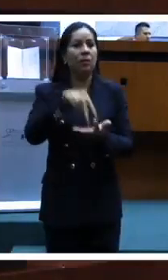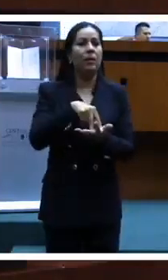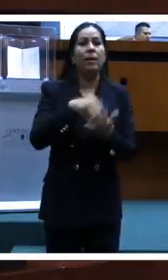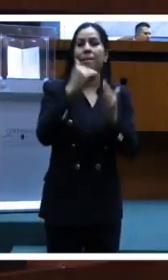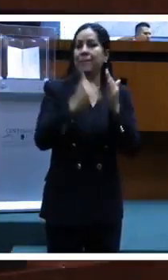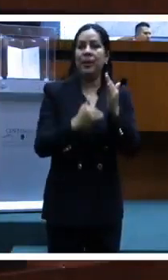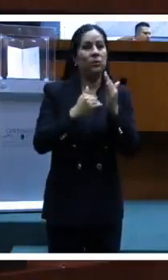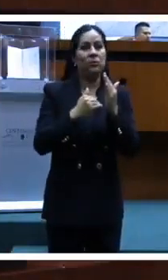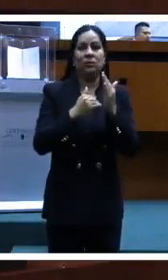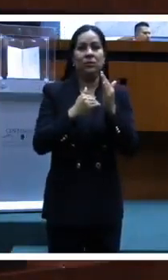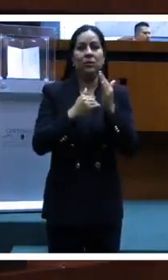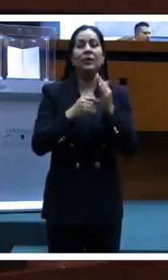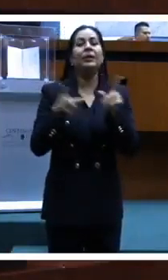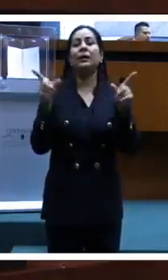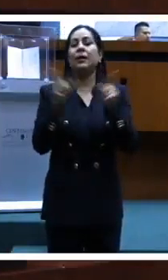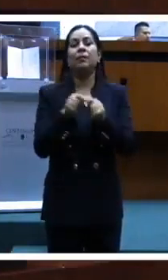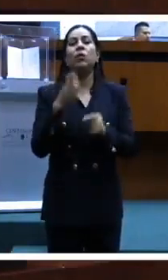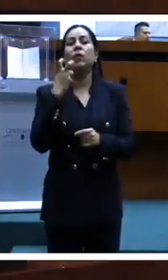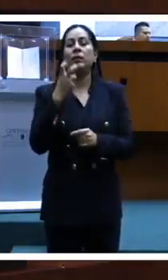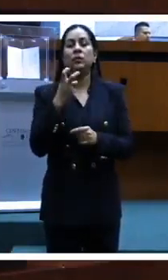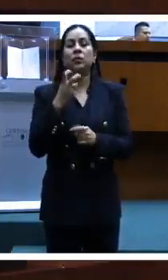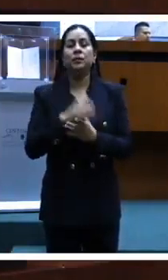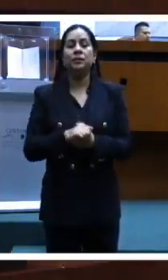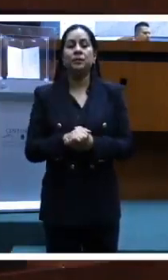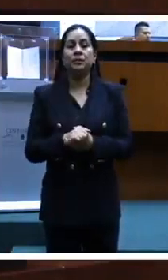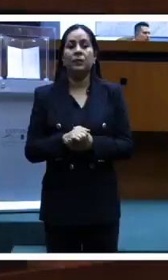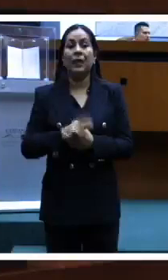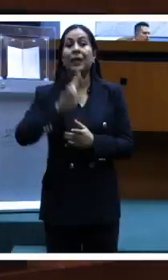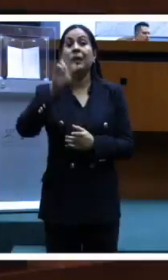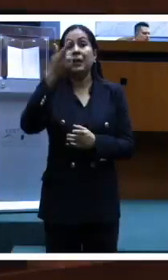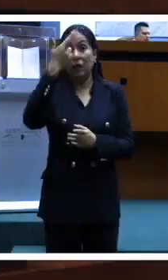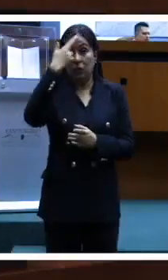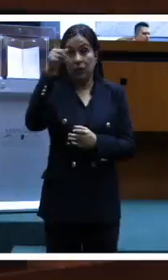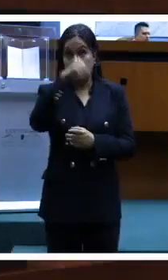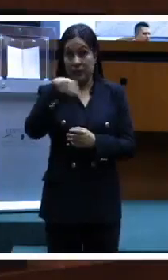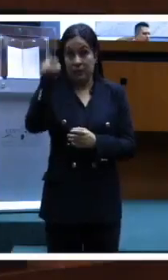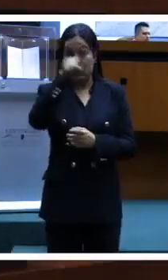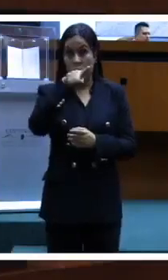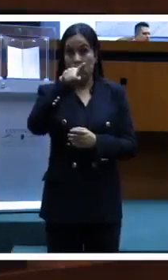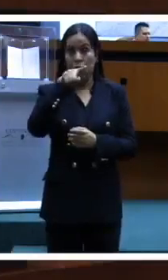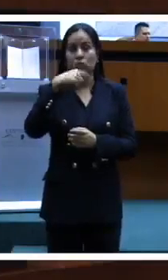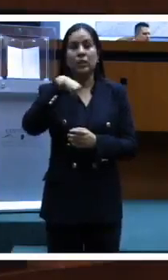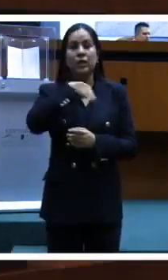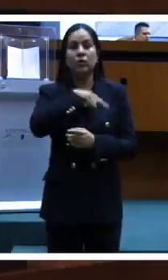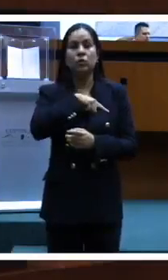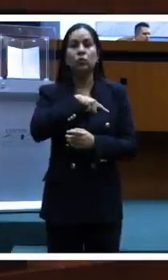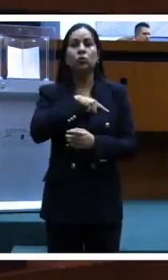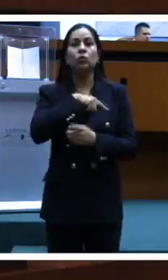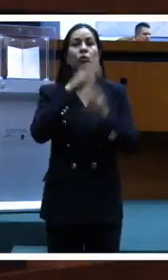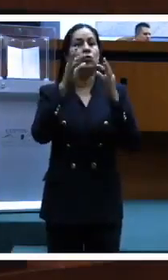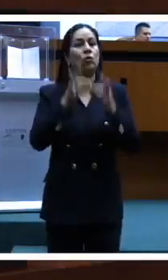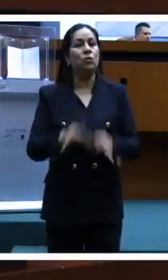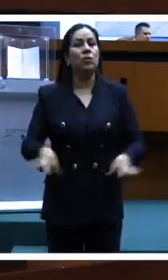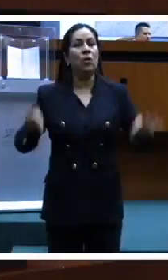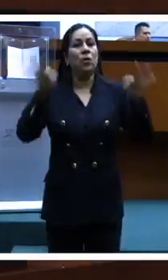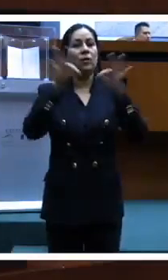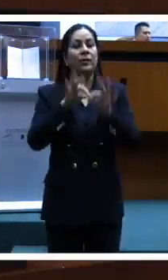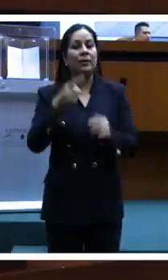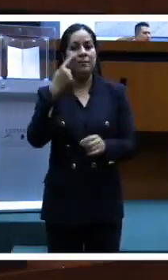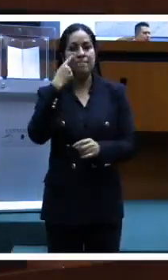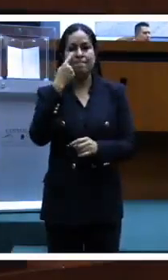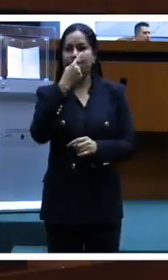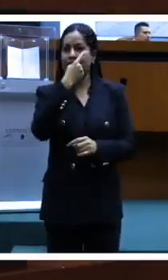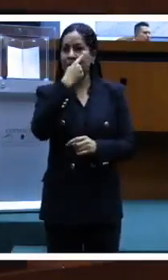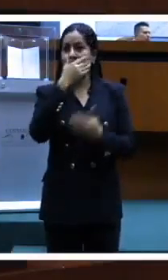que lo tenemos que dar y concluyo con esto. Recordarles a todas y todos que somos una pieza en la historia y somos testigos de